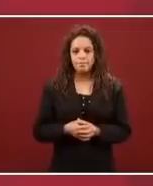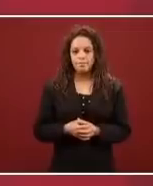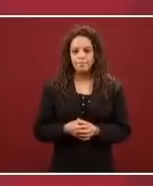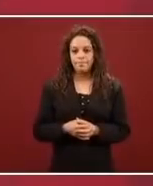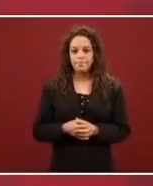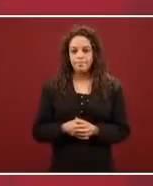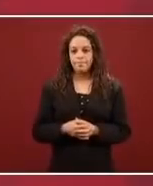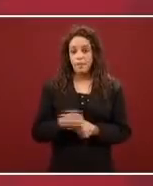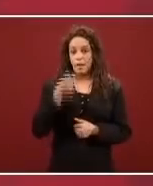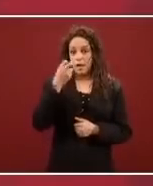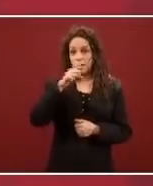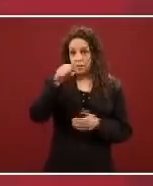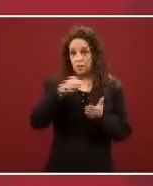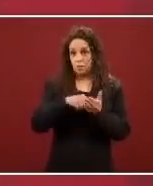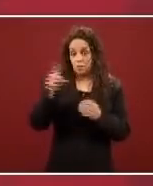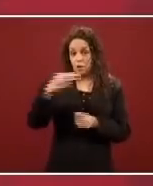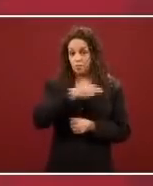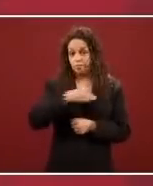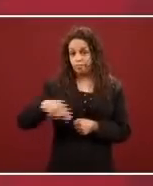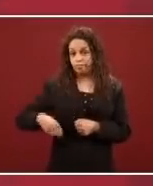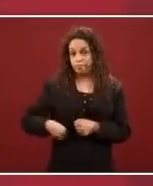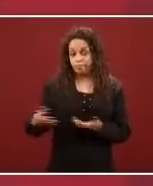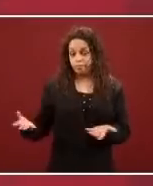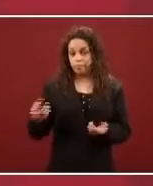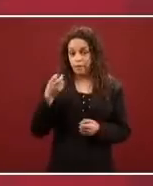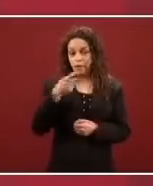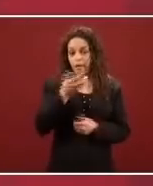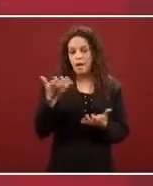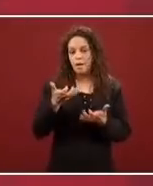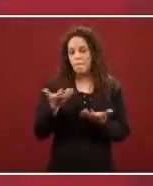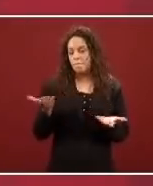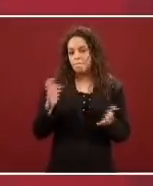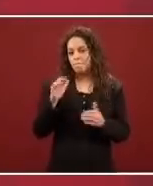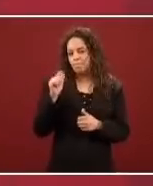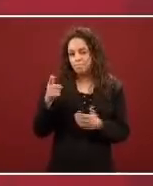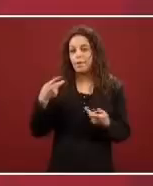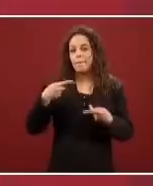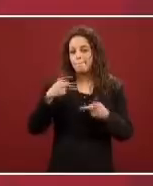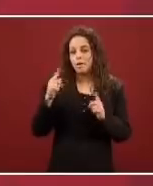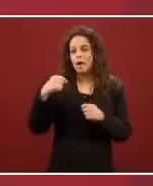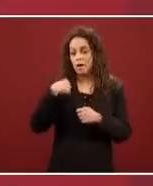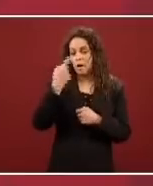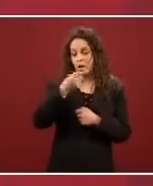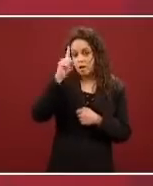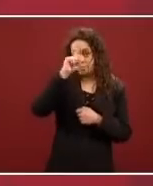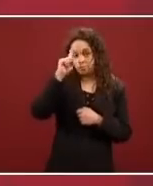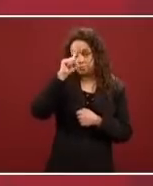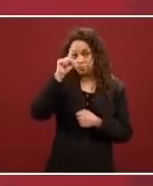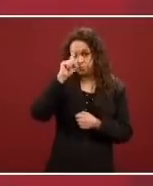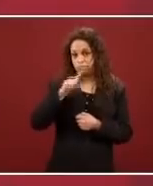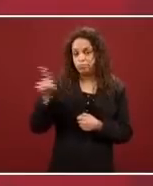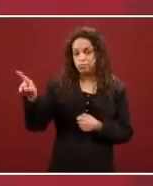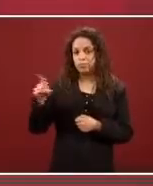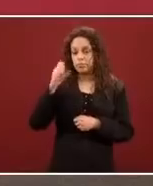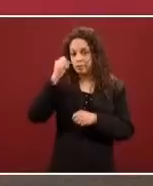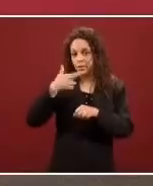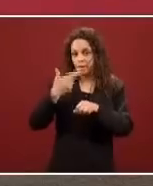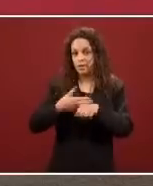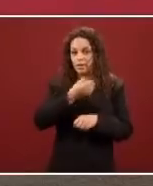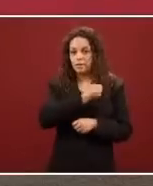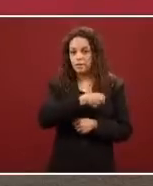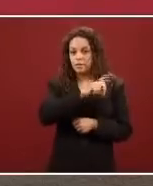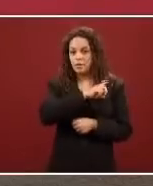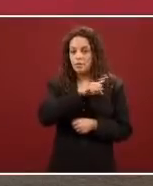dicho municipio, pues nosotros lo que le recomendaremos tanto a la Secretaría de Salud del